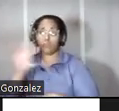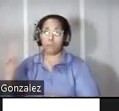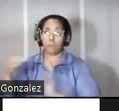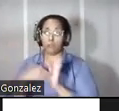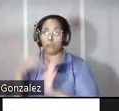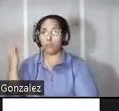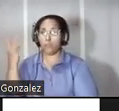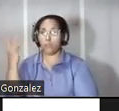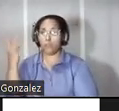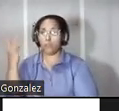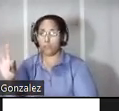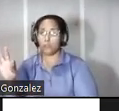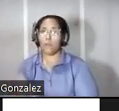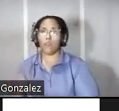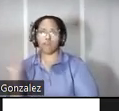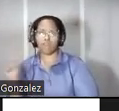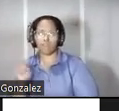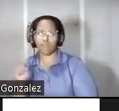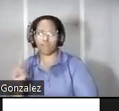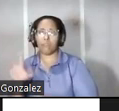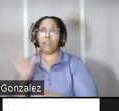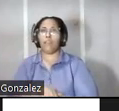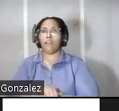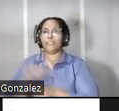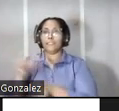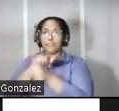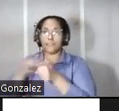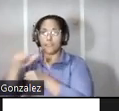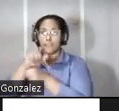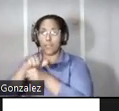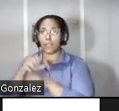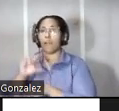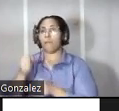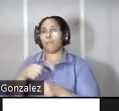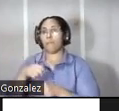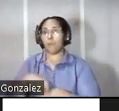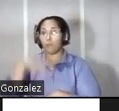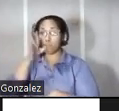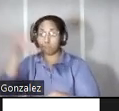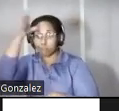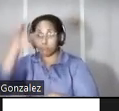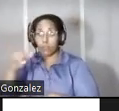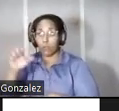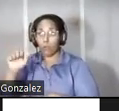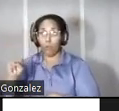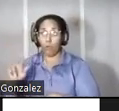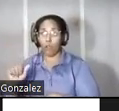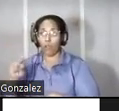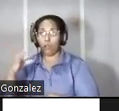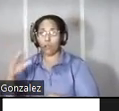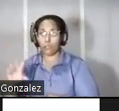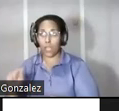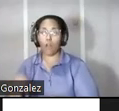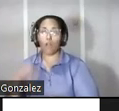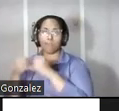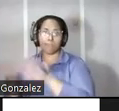1919 en el pueblo de Yauco. Sus padres fueron Juan Casiano y Leoncia Padilla Bermúdez. Esta última falleció